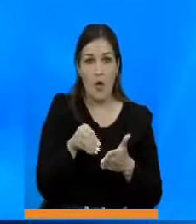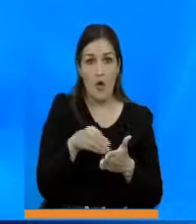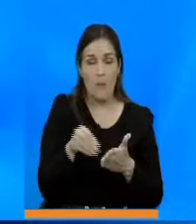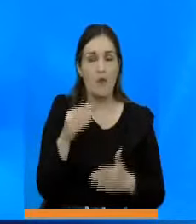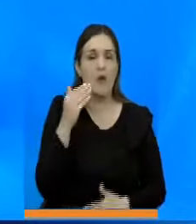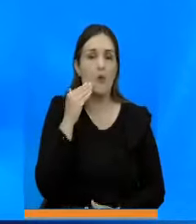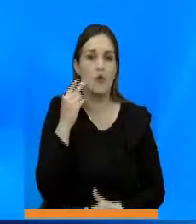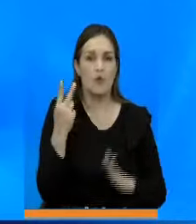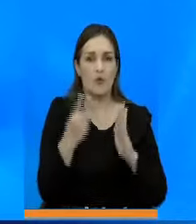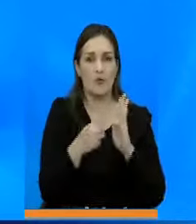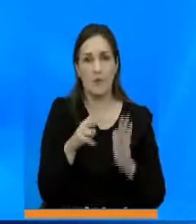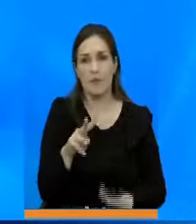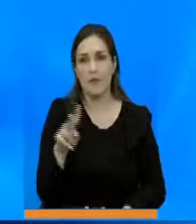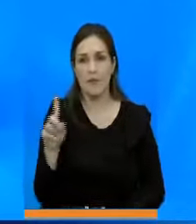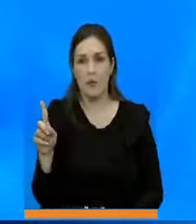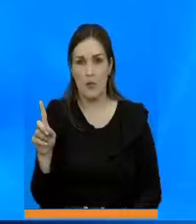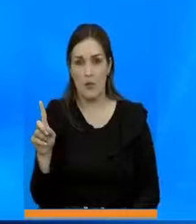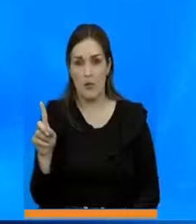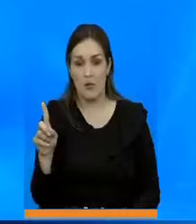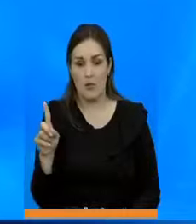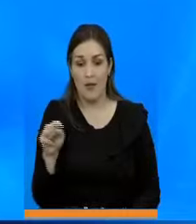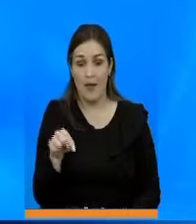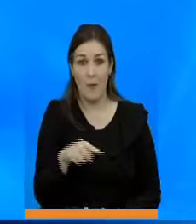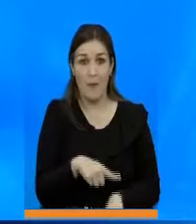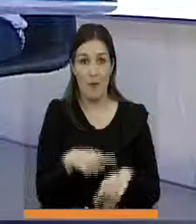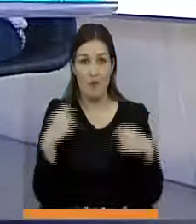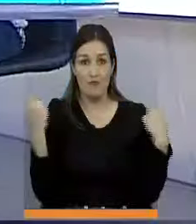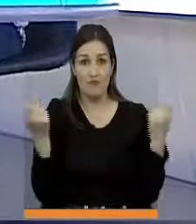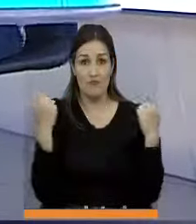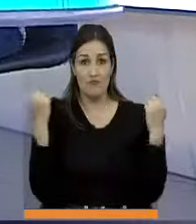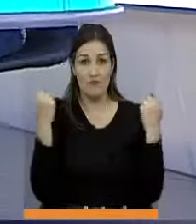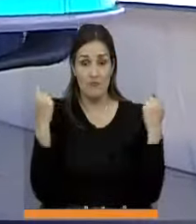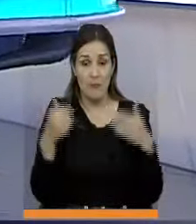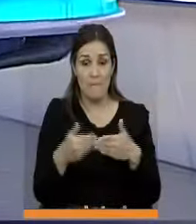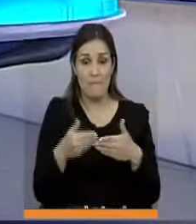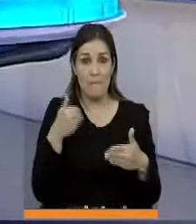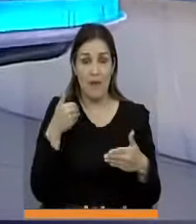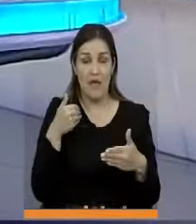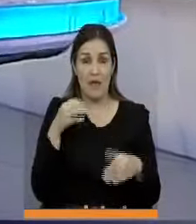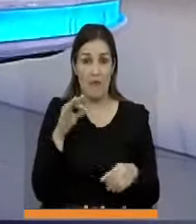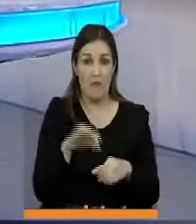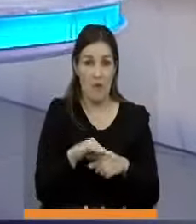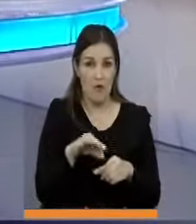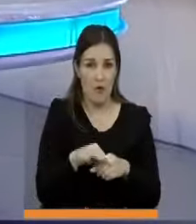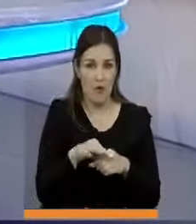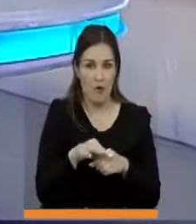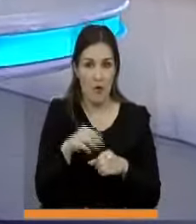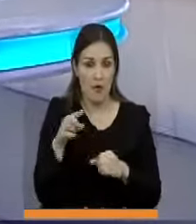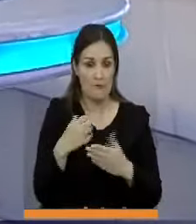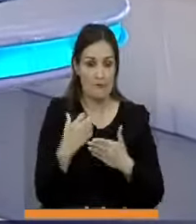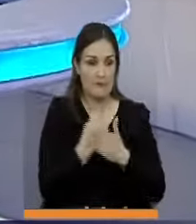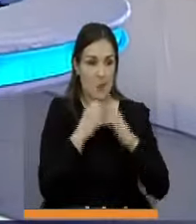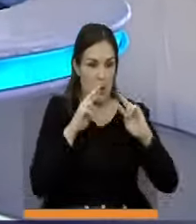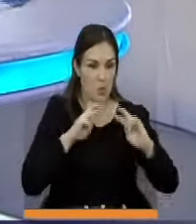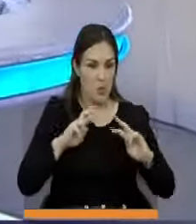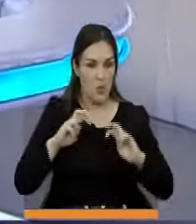año 2021, justo época preelectoral. ¿A quiénes o a quiénes pretendía beneficiar este